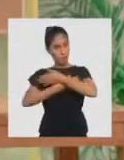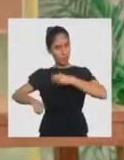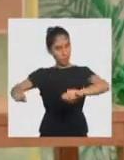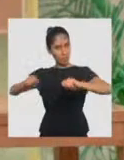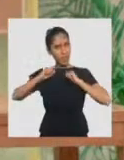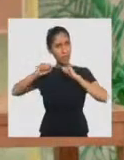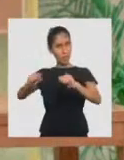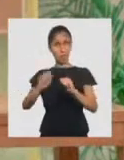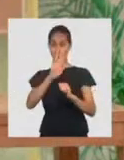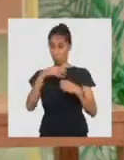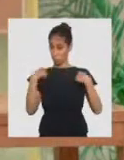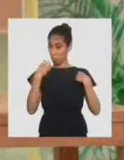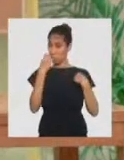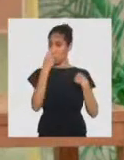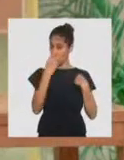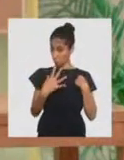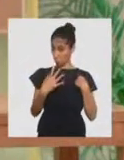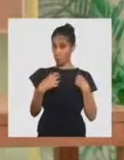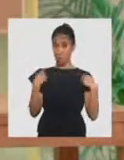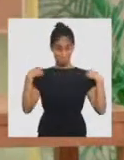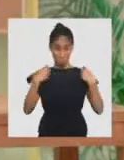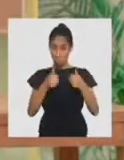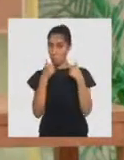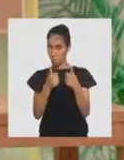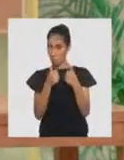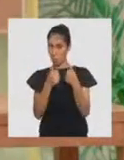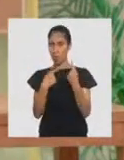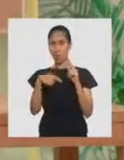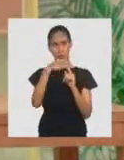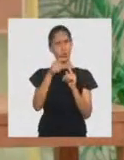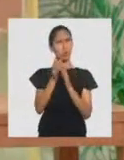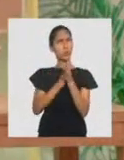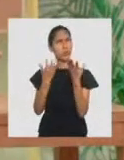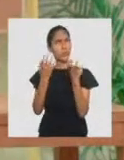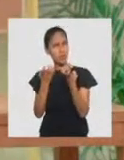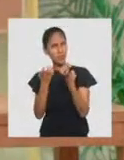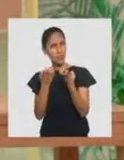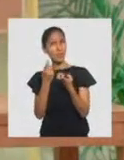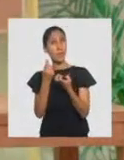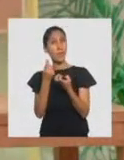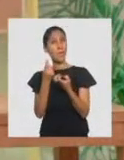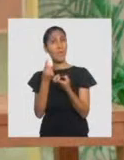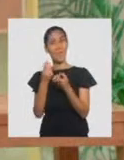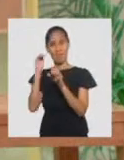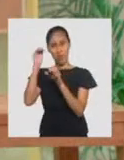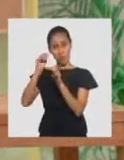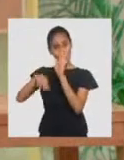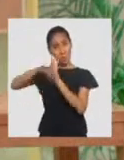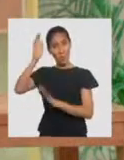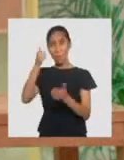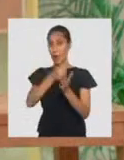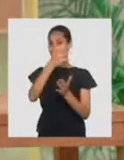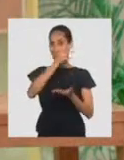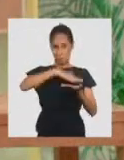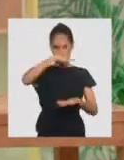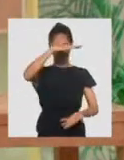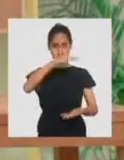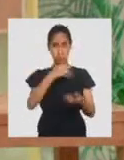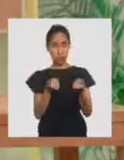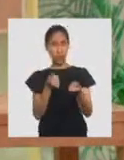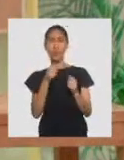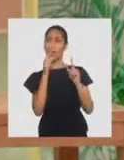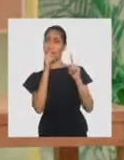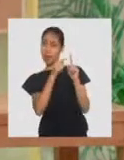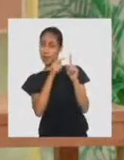bonitos y usan un buen material. Les ha ido muy bien y ahora quieren incrementar el capital de su negocio. Para eso, Mario, que se llama